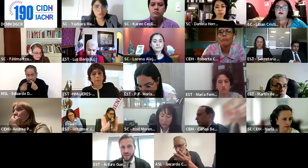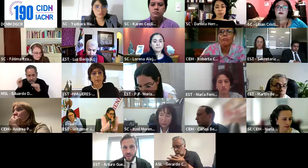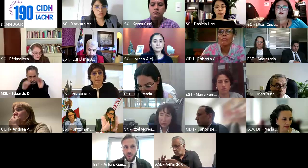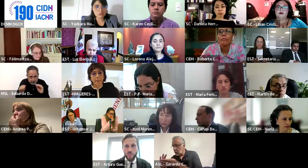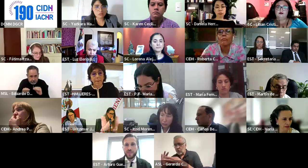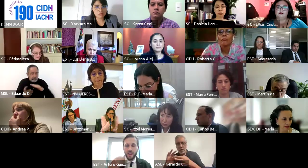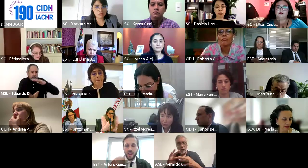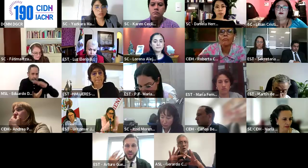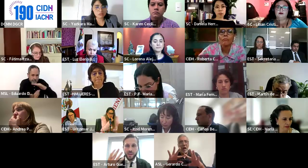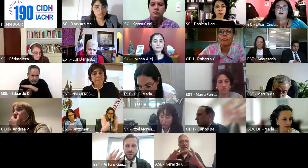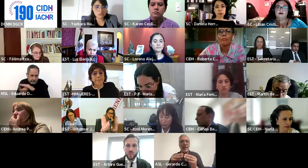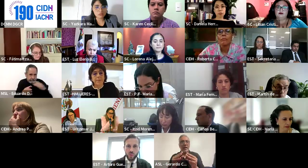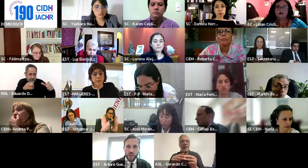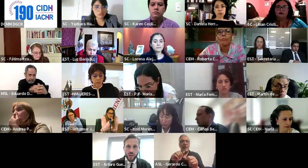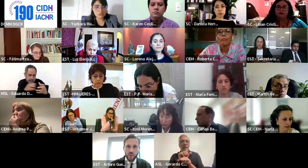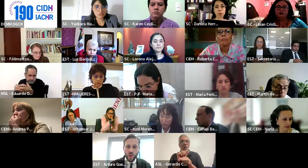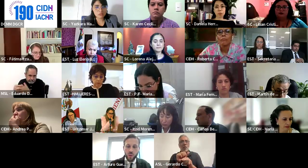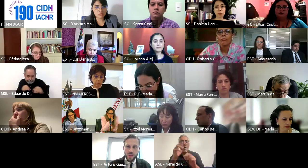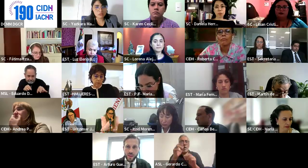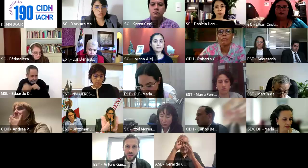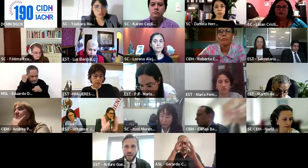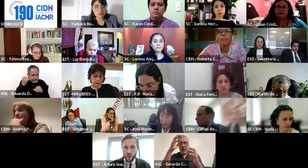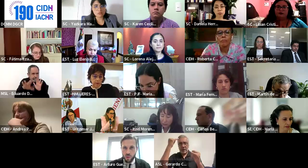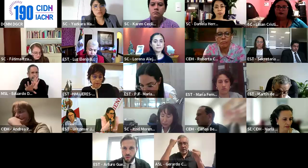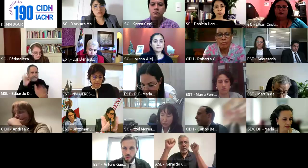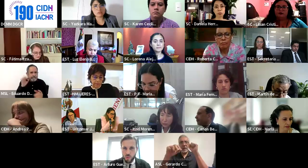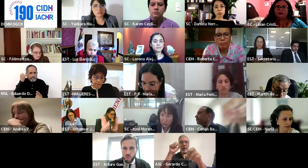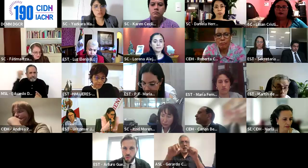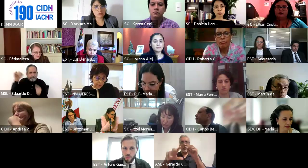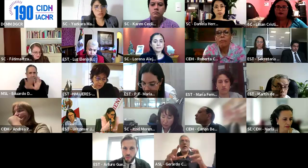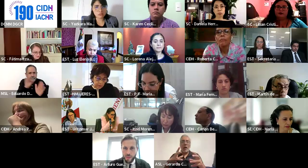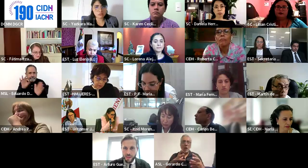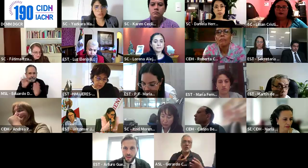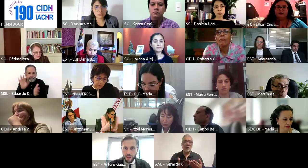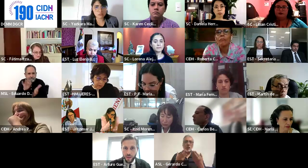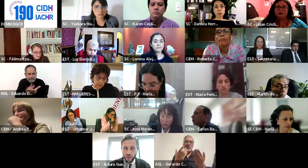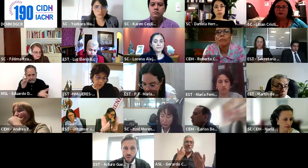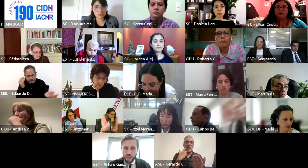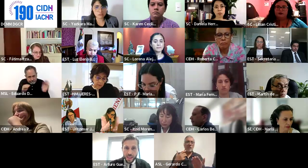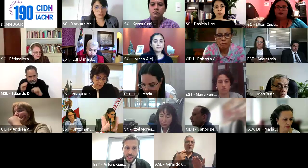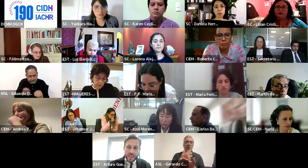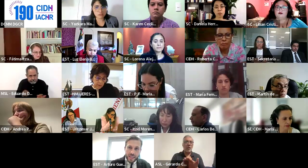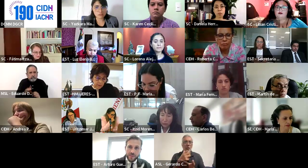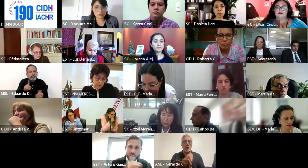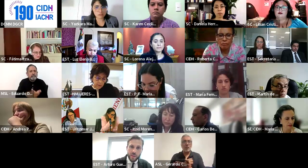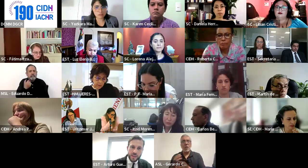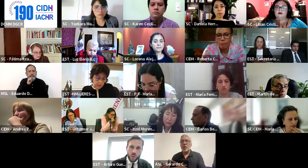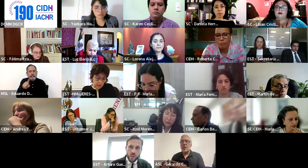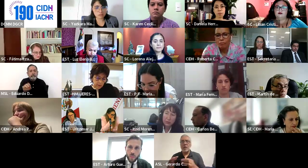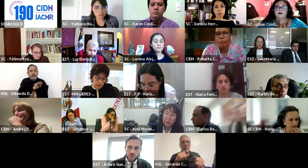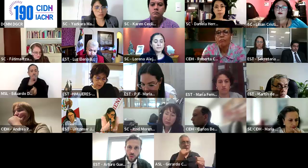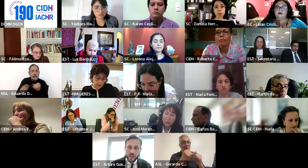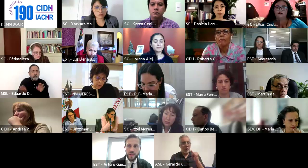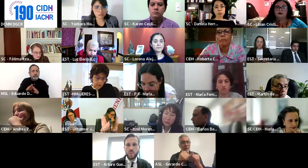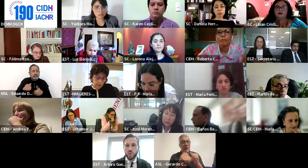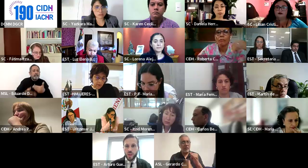talleres de trabajo para tratar de ir construyendo algunas ideas a la luz de los insumos previamente recabados. Y finalmente, el último paso